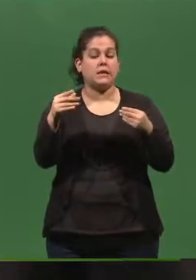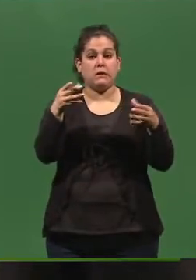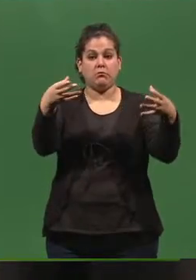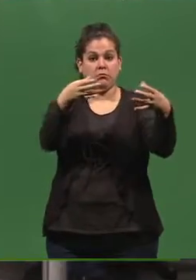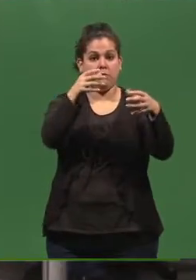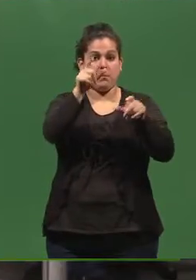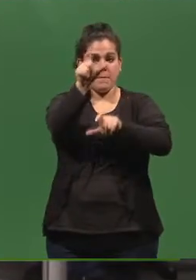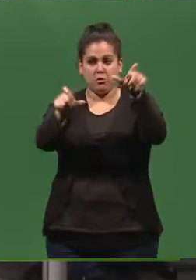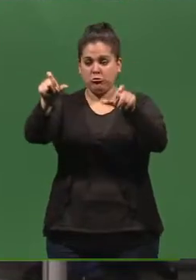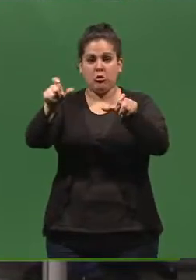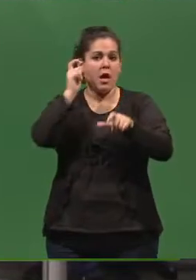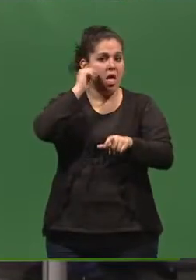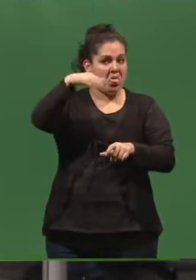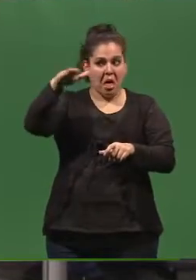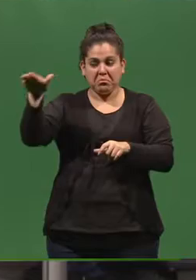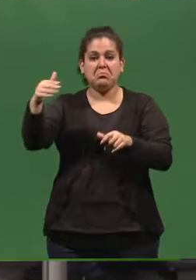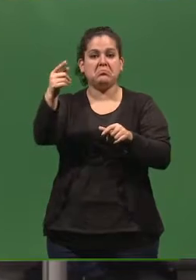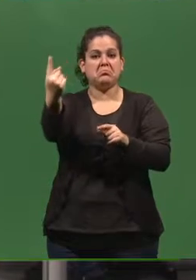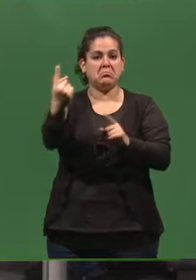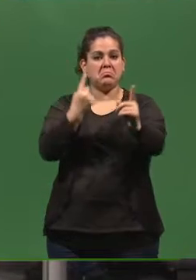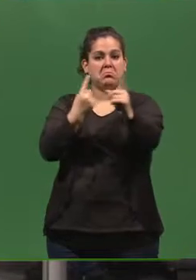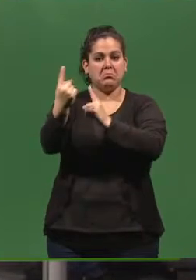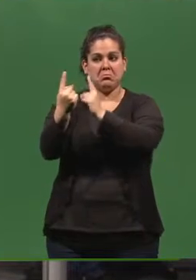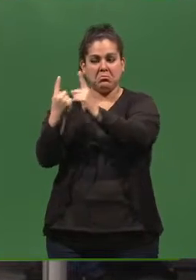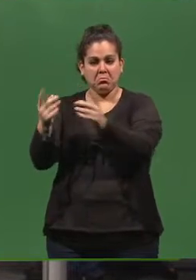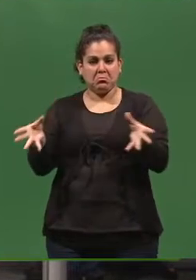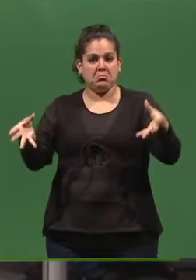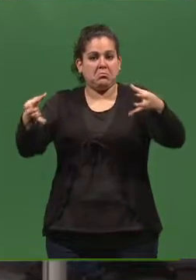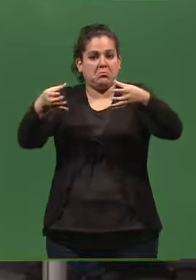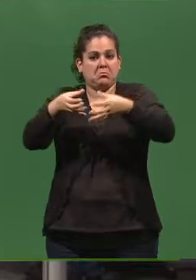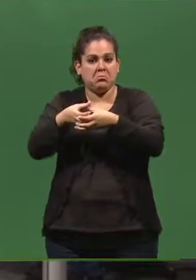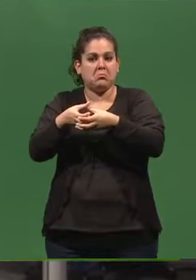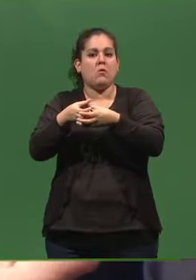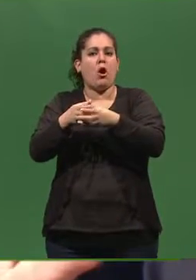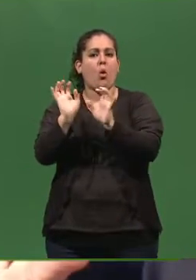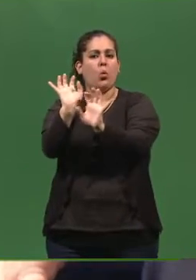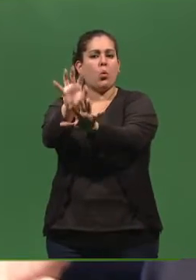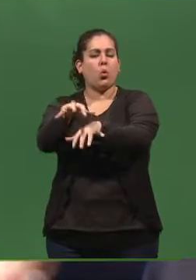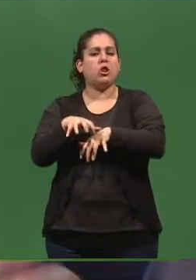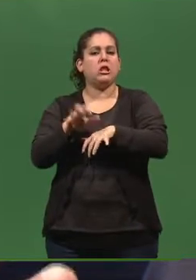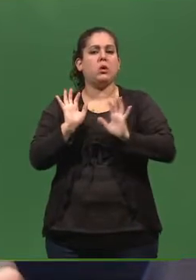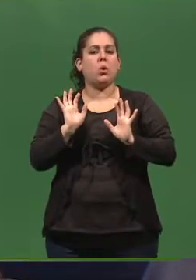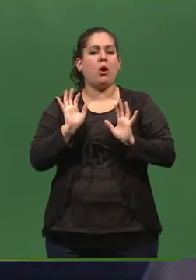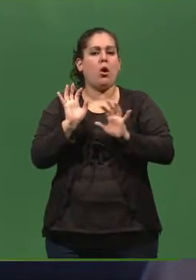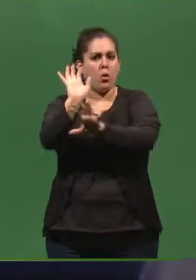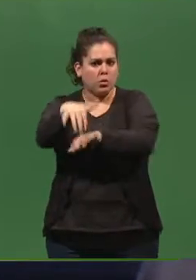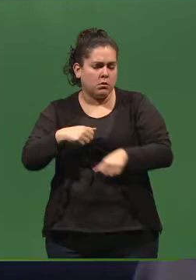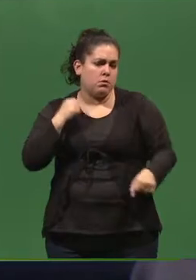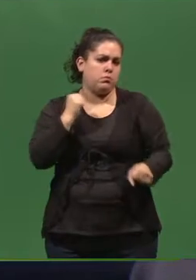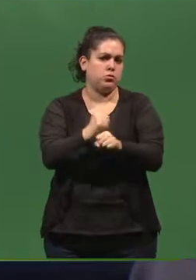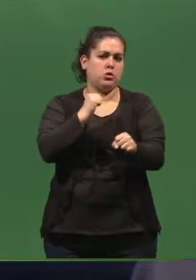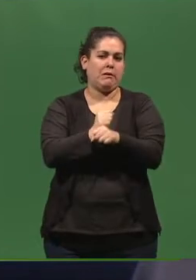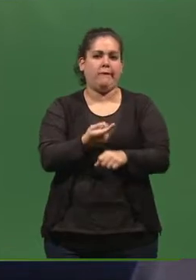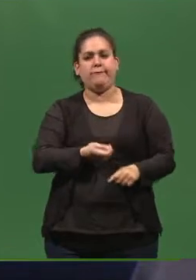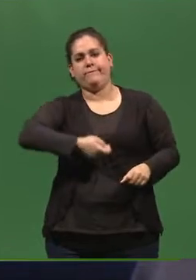hacen es asociarse para de una manera deslindar su, digamos, lo que es el cultivo, lo que es el cultivo. El cultivo es muy trabajoso, no es que